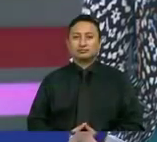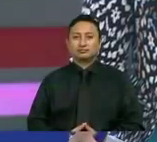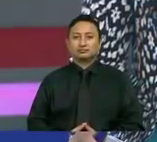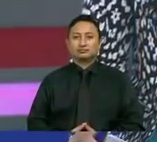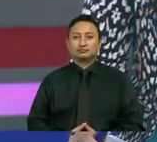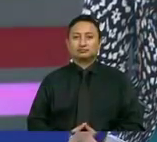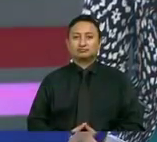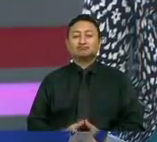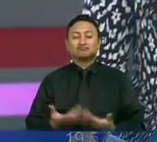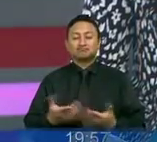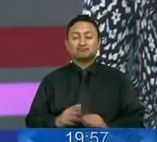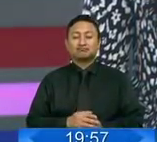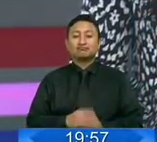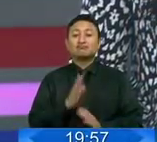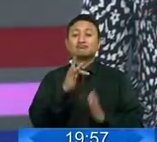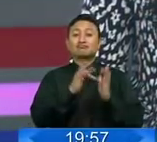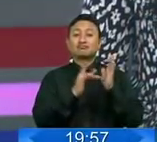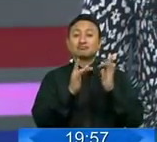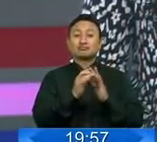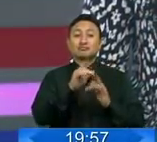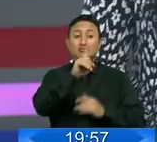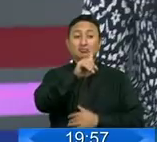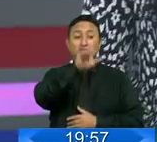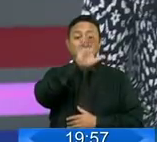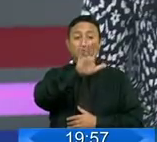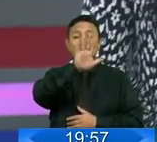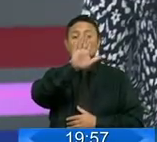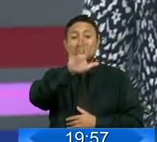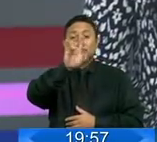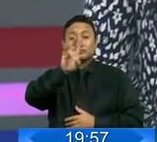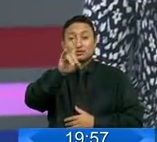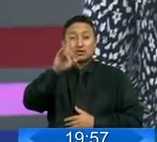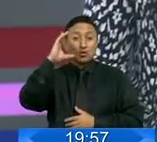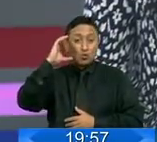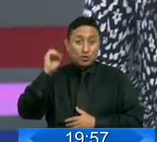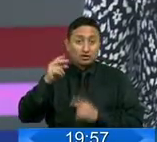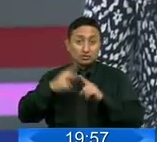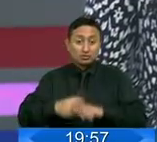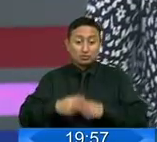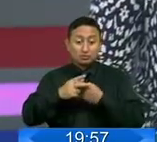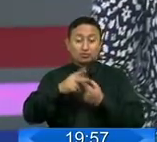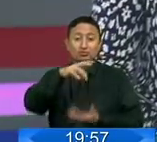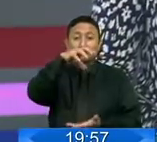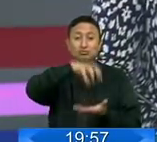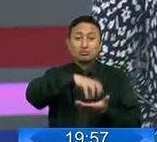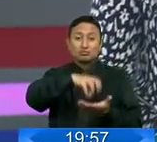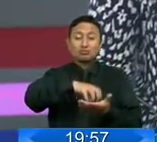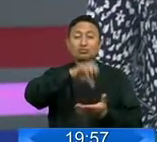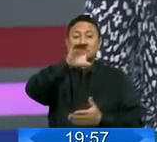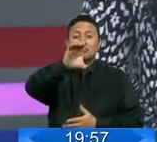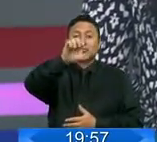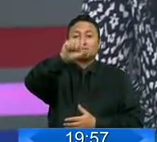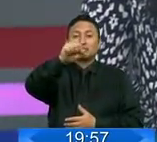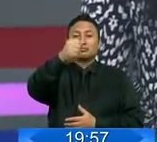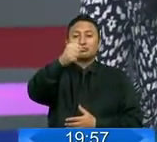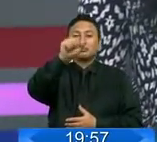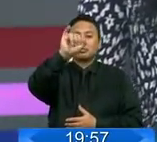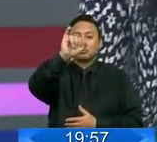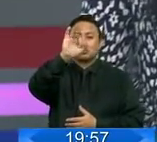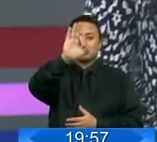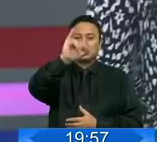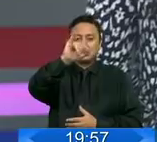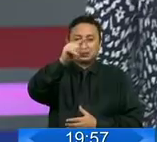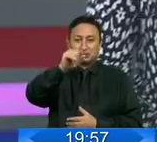En abril de 1557, Cuenca nace como ciudad castiza, fundada bajo el encargo de virrey del